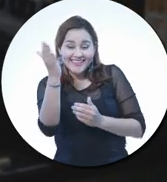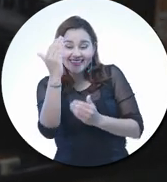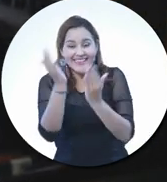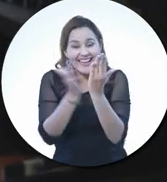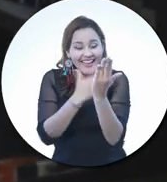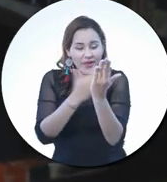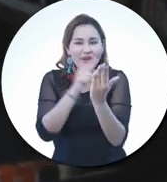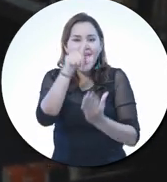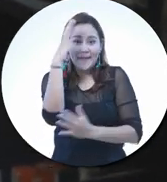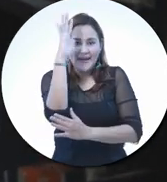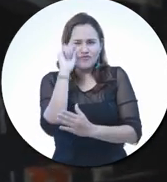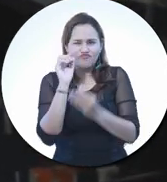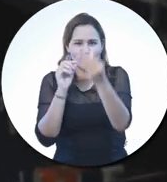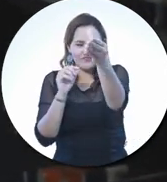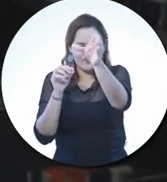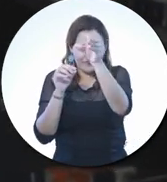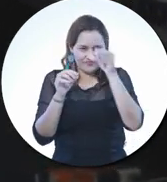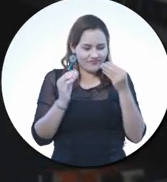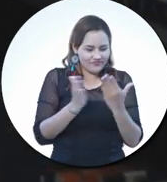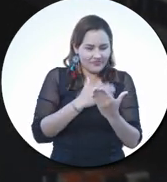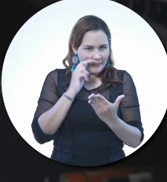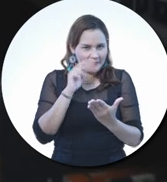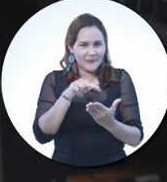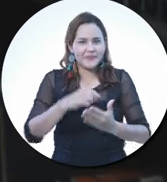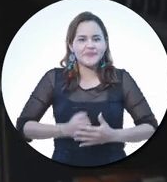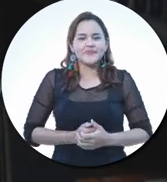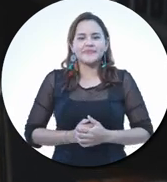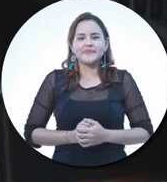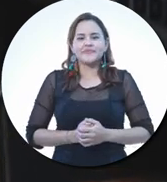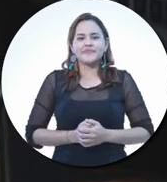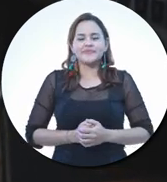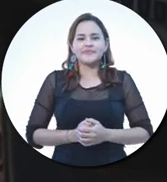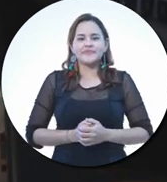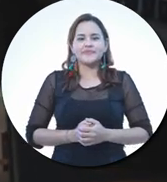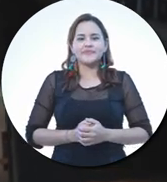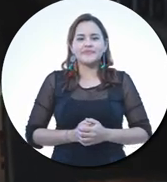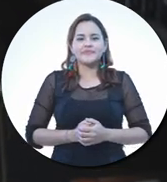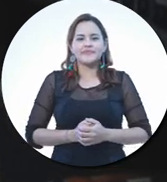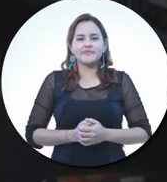¿Ves ese libro? El amarillo, quítalo de ahí.